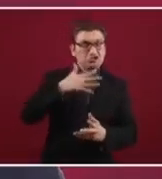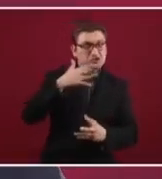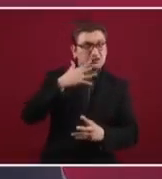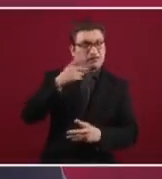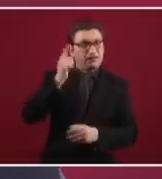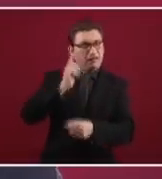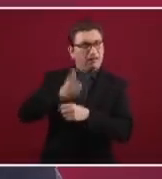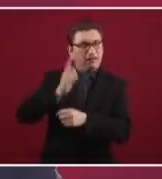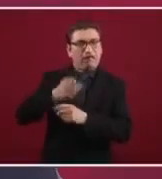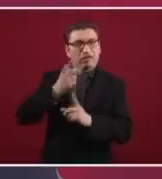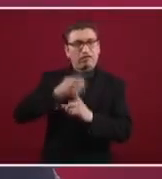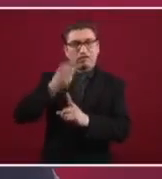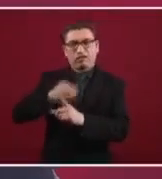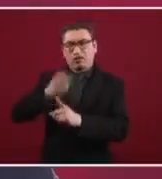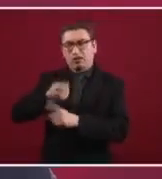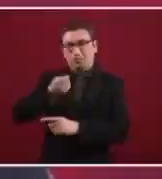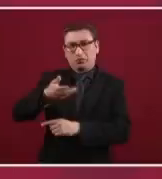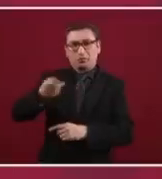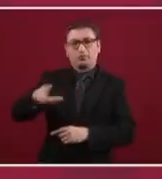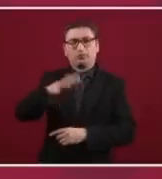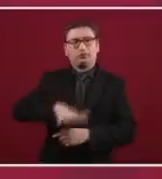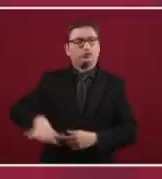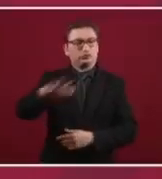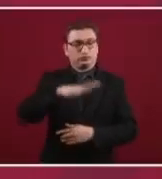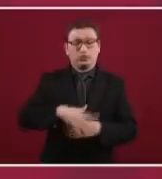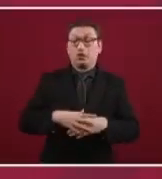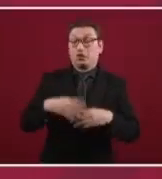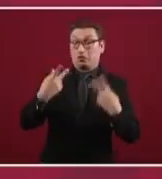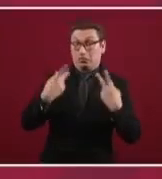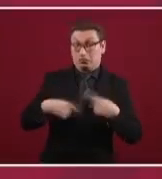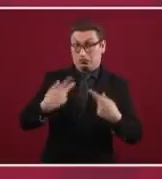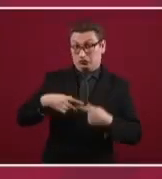que se estigmatice por completo al que se dedique